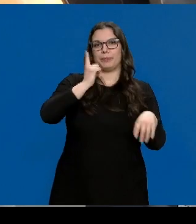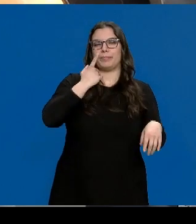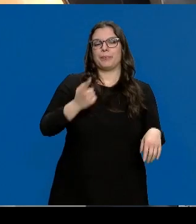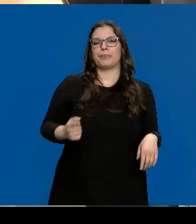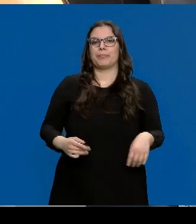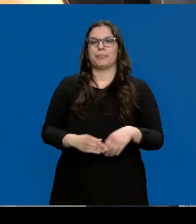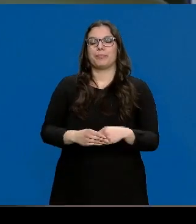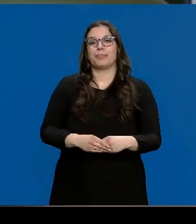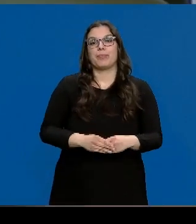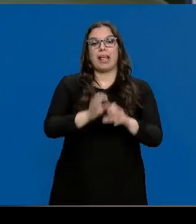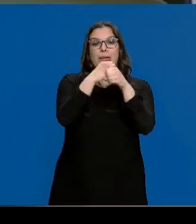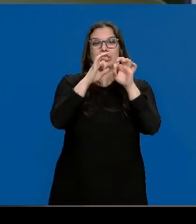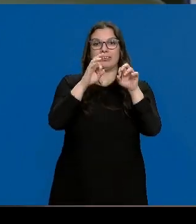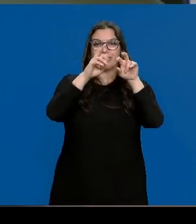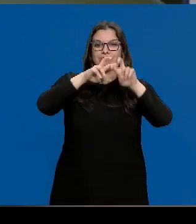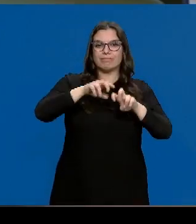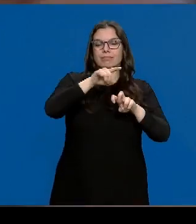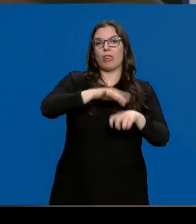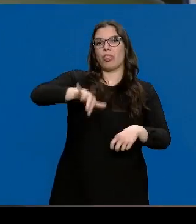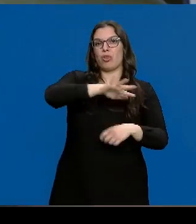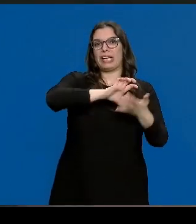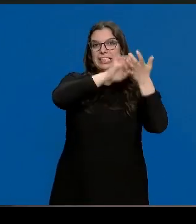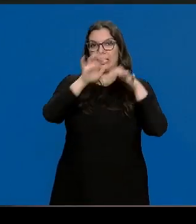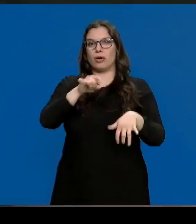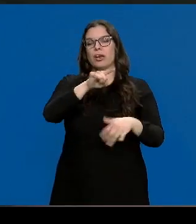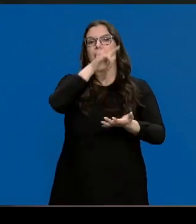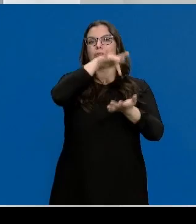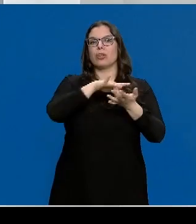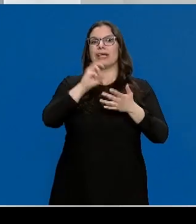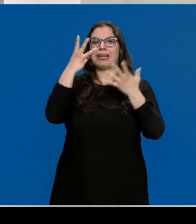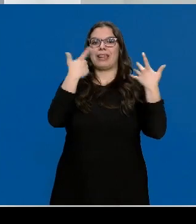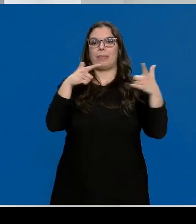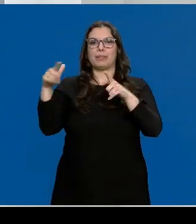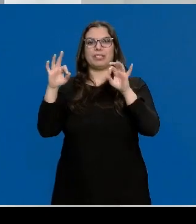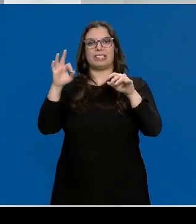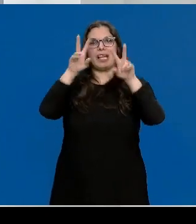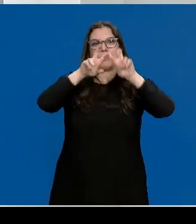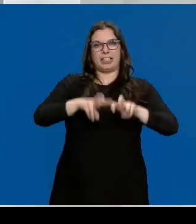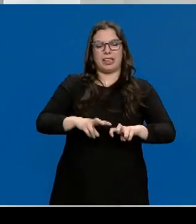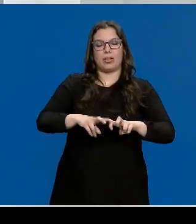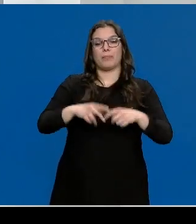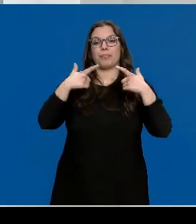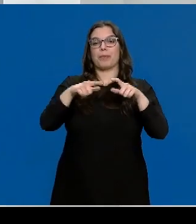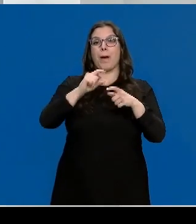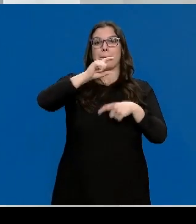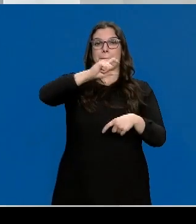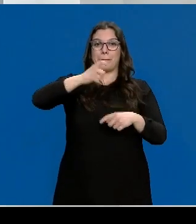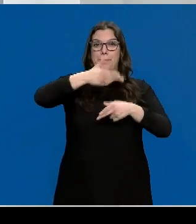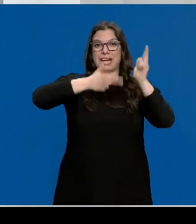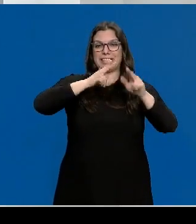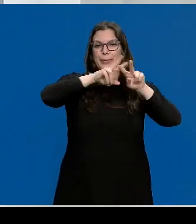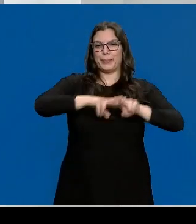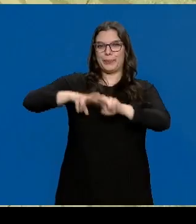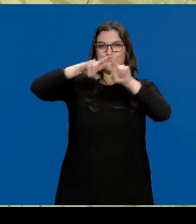El Laboratorio de Criminalística de la zona de Castilla y León cuenta con 3 departamentos de investigación. En la unidad de balística estudian armas,